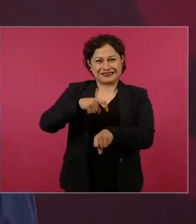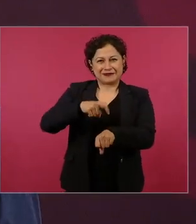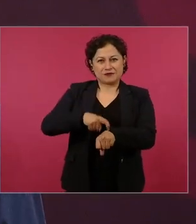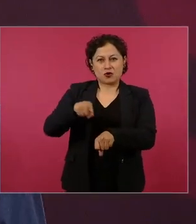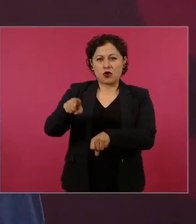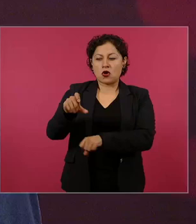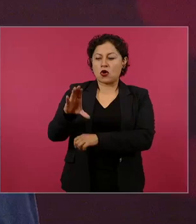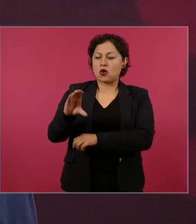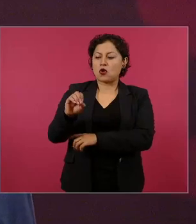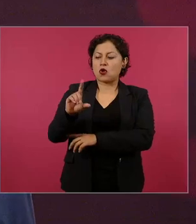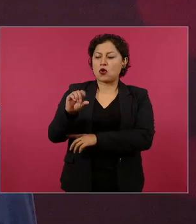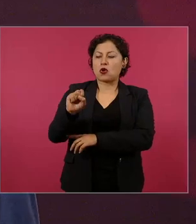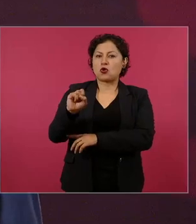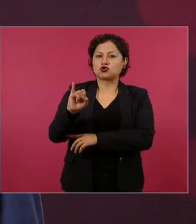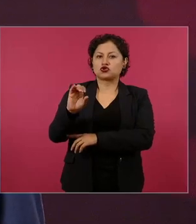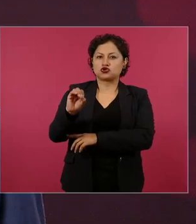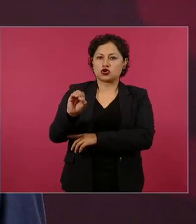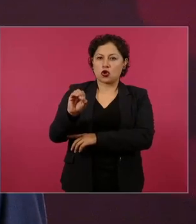hay un segundo tirador.